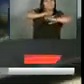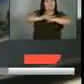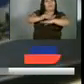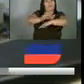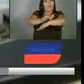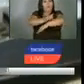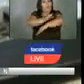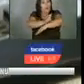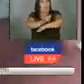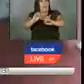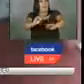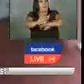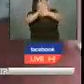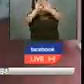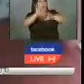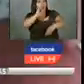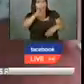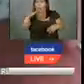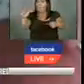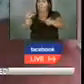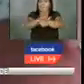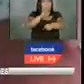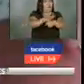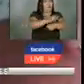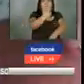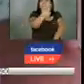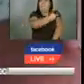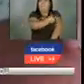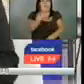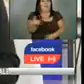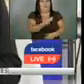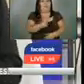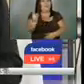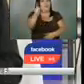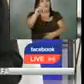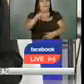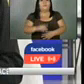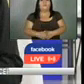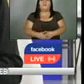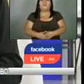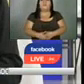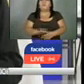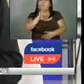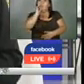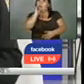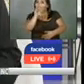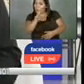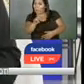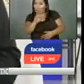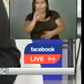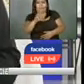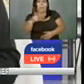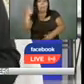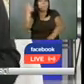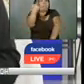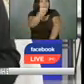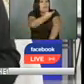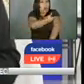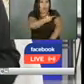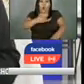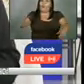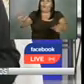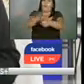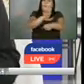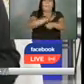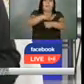mono, pero aclaró que no sería para toda la población. No se está hablando de vacunación a